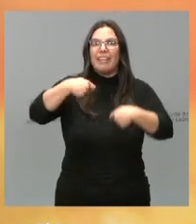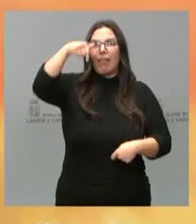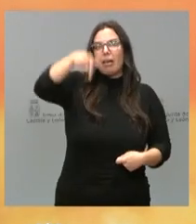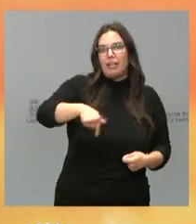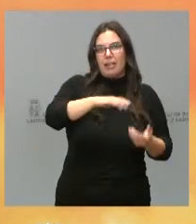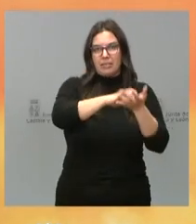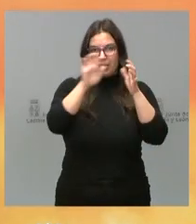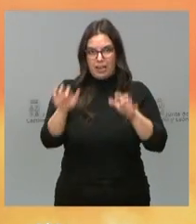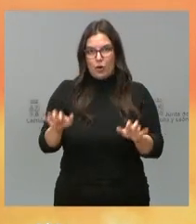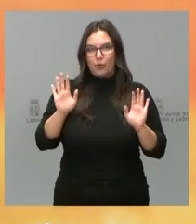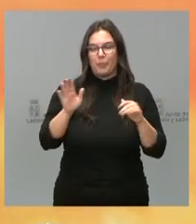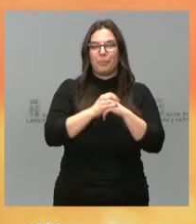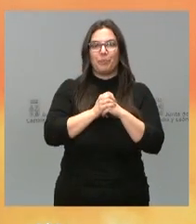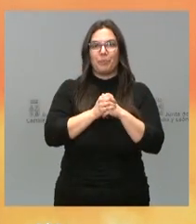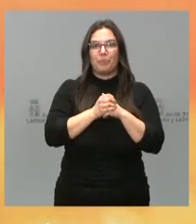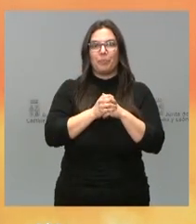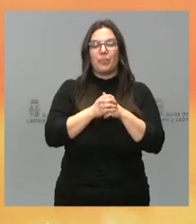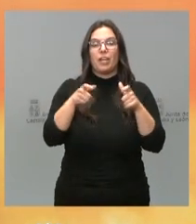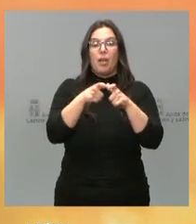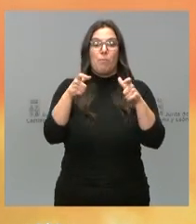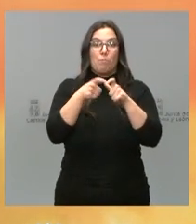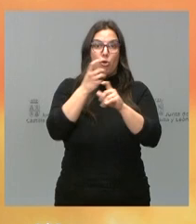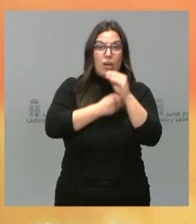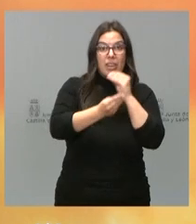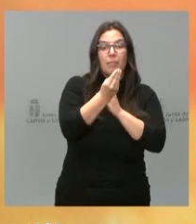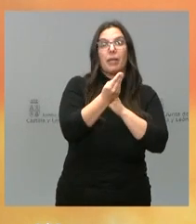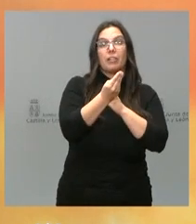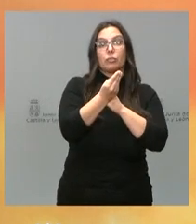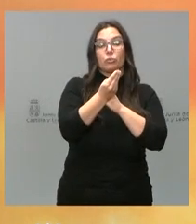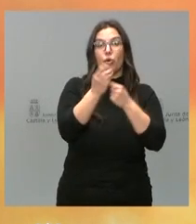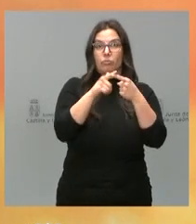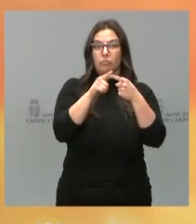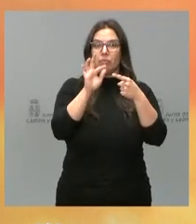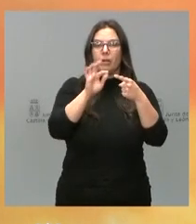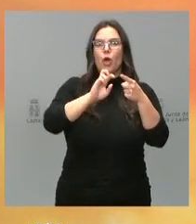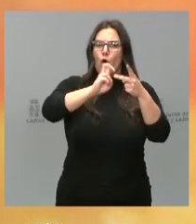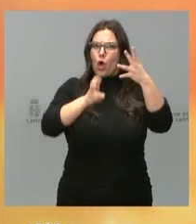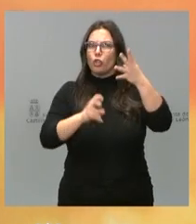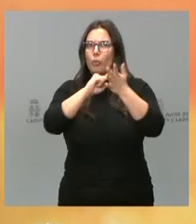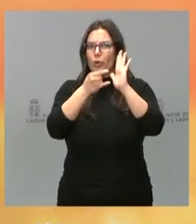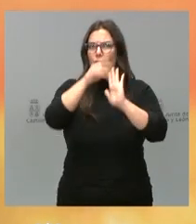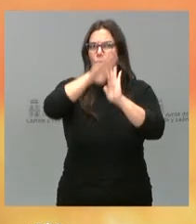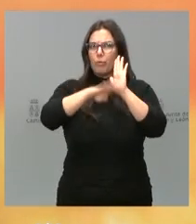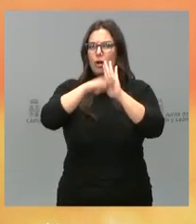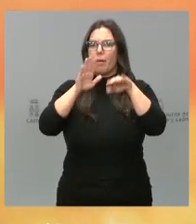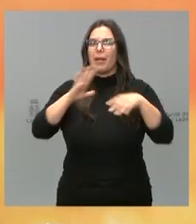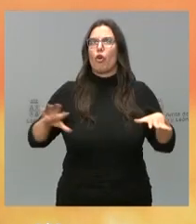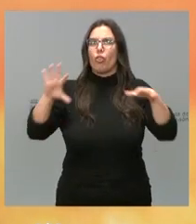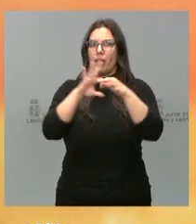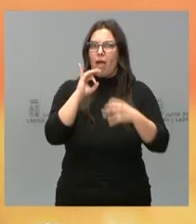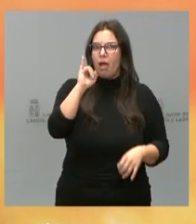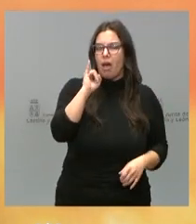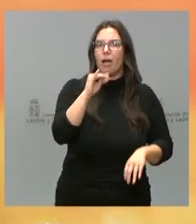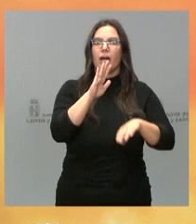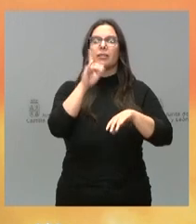este Bono Bono nacimiento se suma a otros proyectos programas de conciliación a los